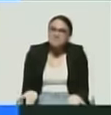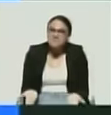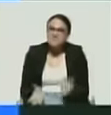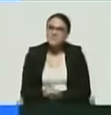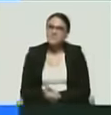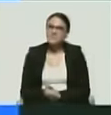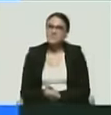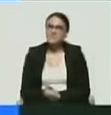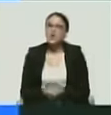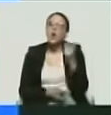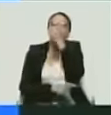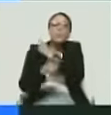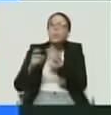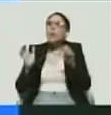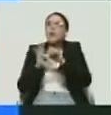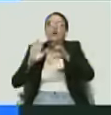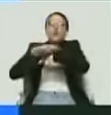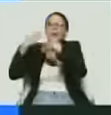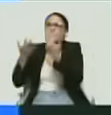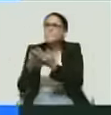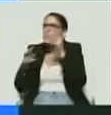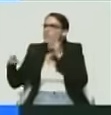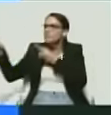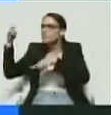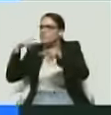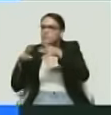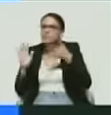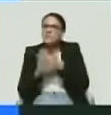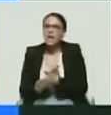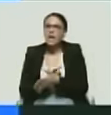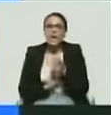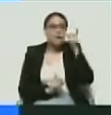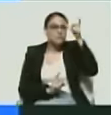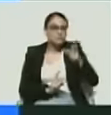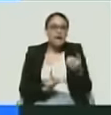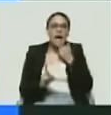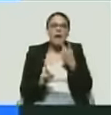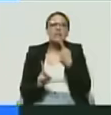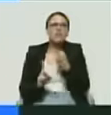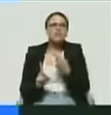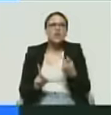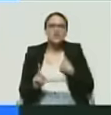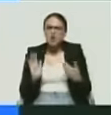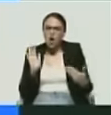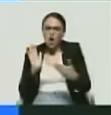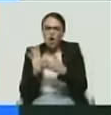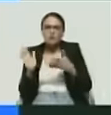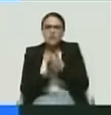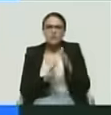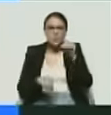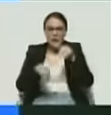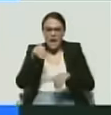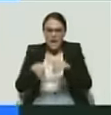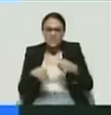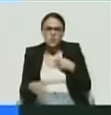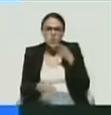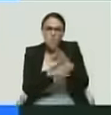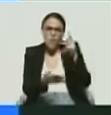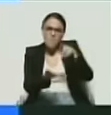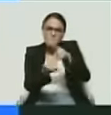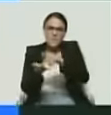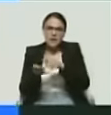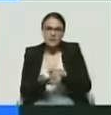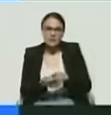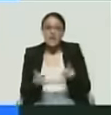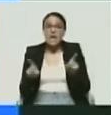Búsquenme un país del mundo donde alguien diga, yo voy a participar en esas elecciones, como es el caso de un candidato, uno de los